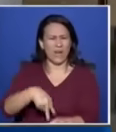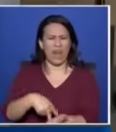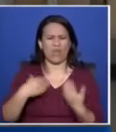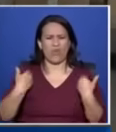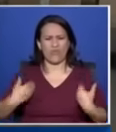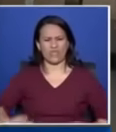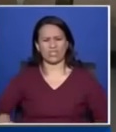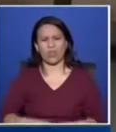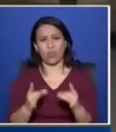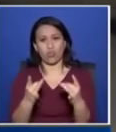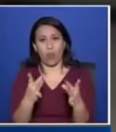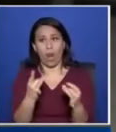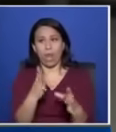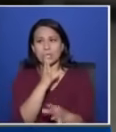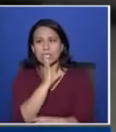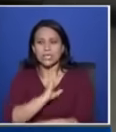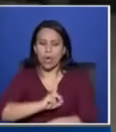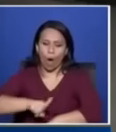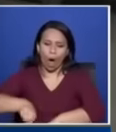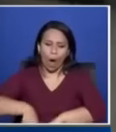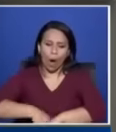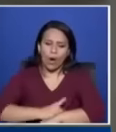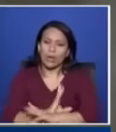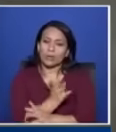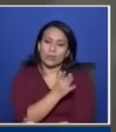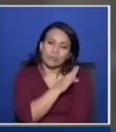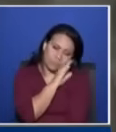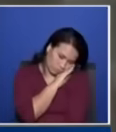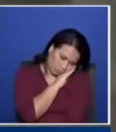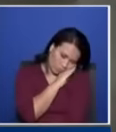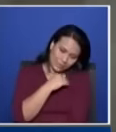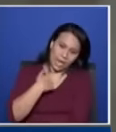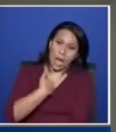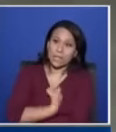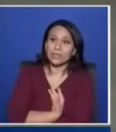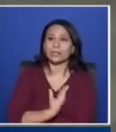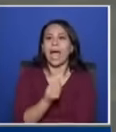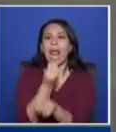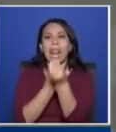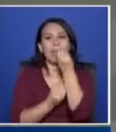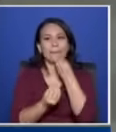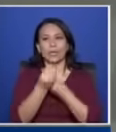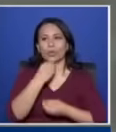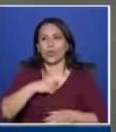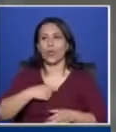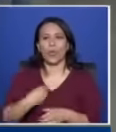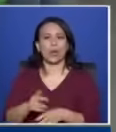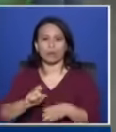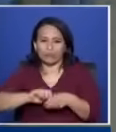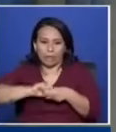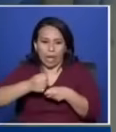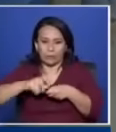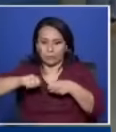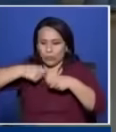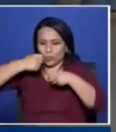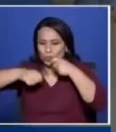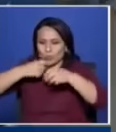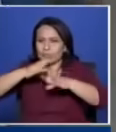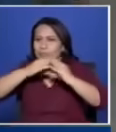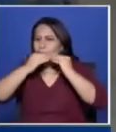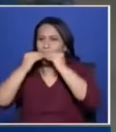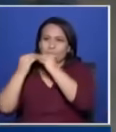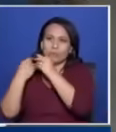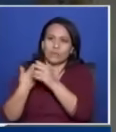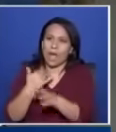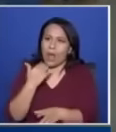físico, es durante horas sin descanso, entonces necesitamos alimento que puedan consumir en cualquier parte y sin que